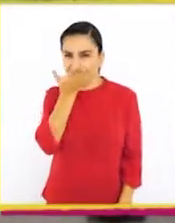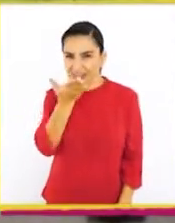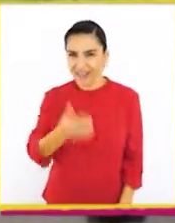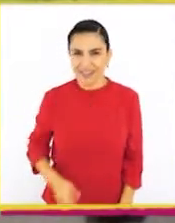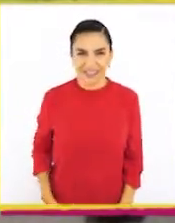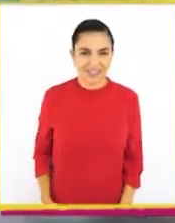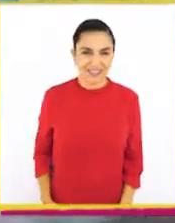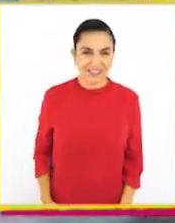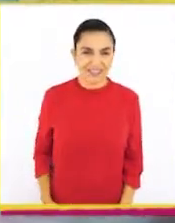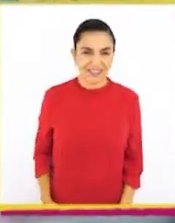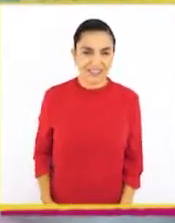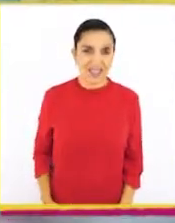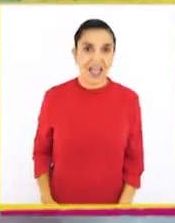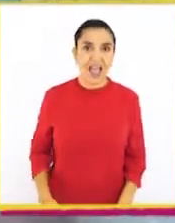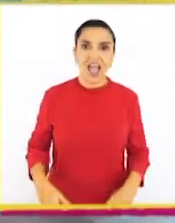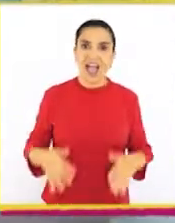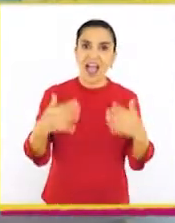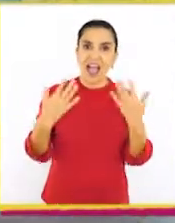Arenas?